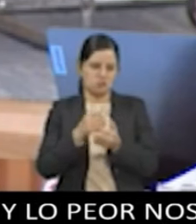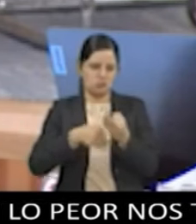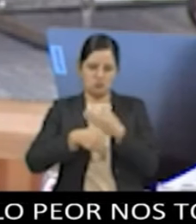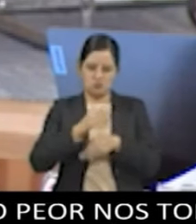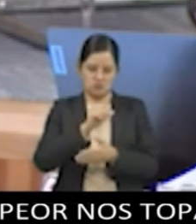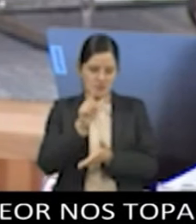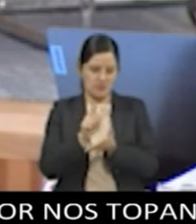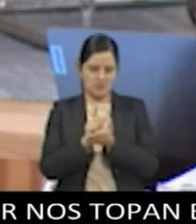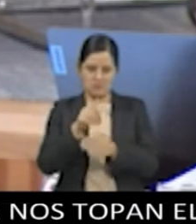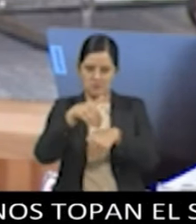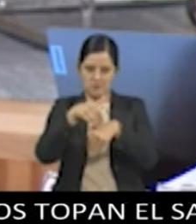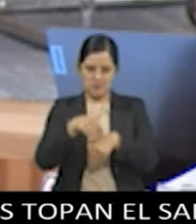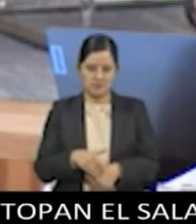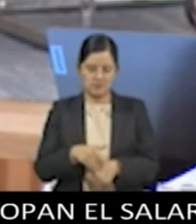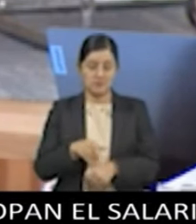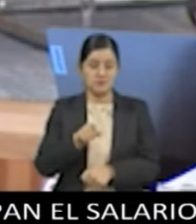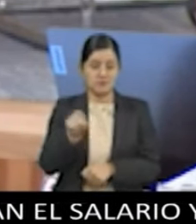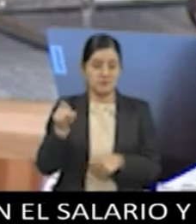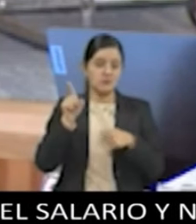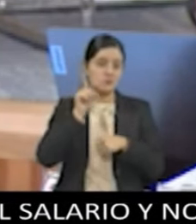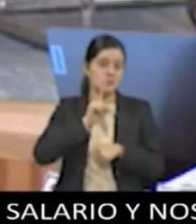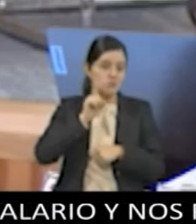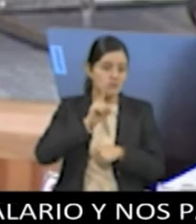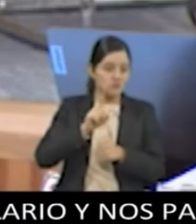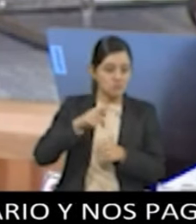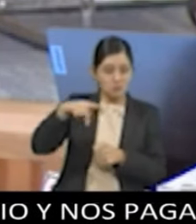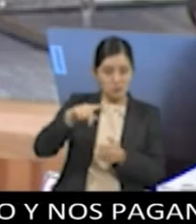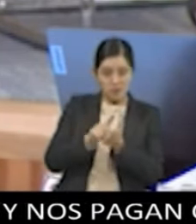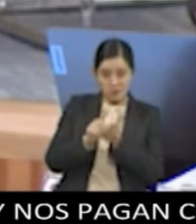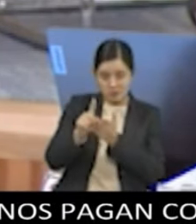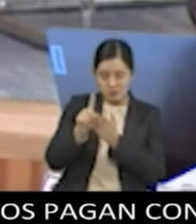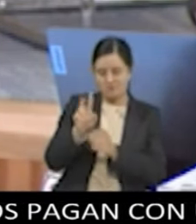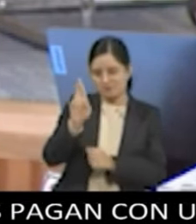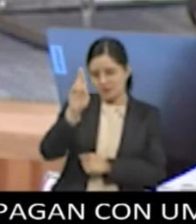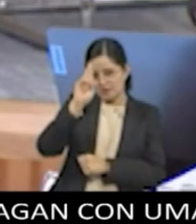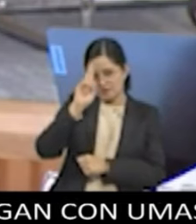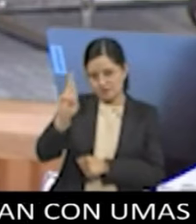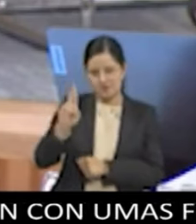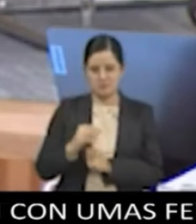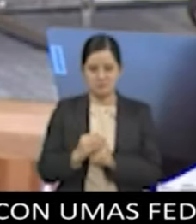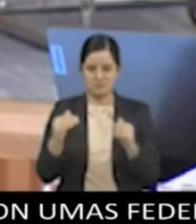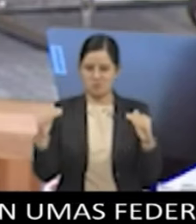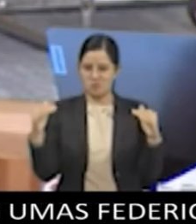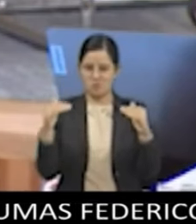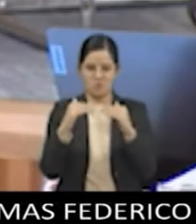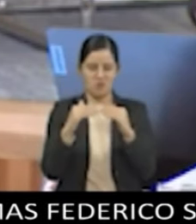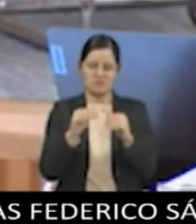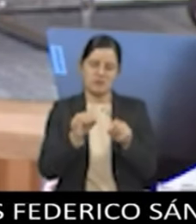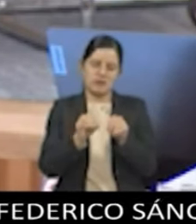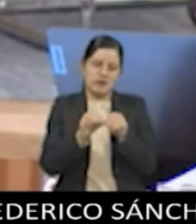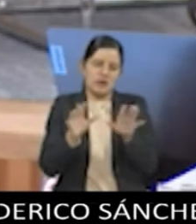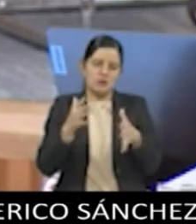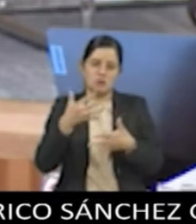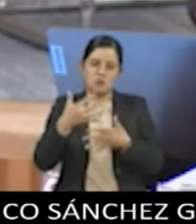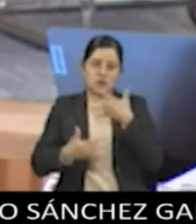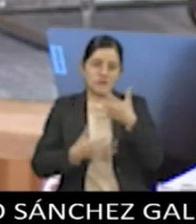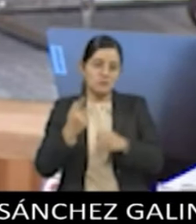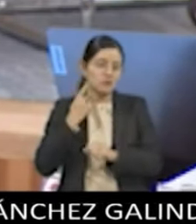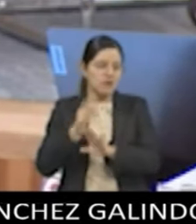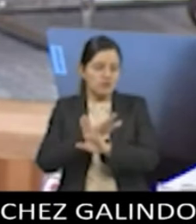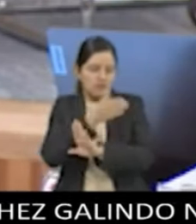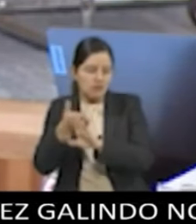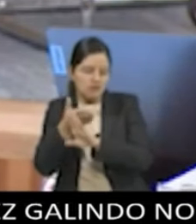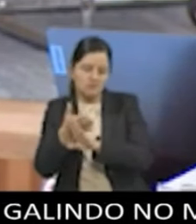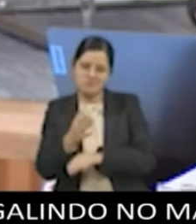sesión del Consejo General, la presidenta Guadalupe Tadei no descarta movimientos al interior de las áreas e incluso la propia